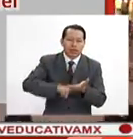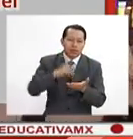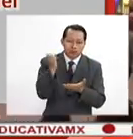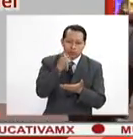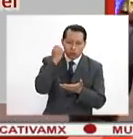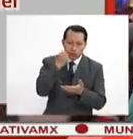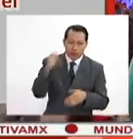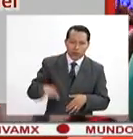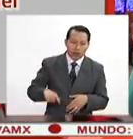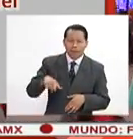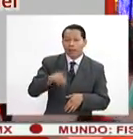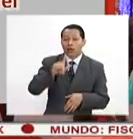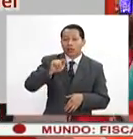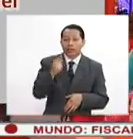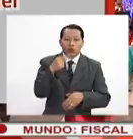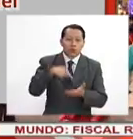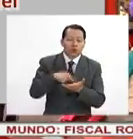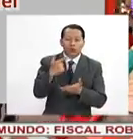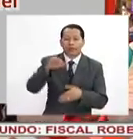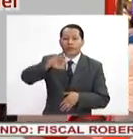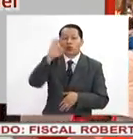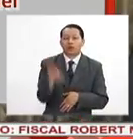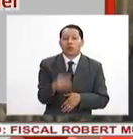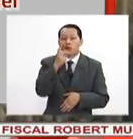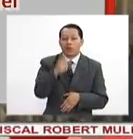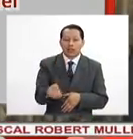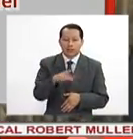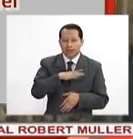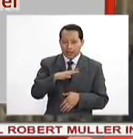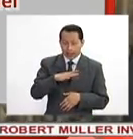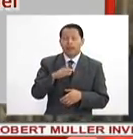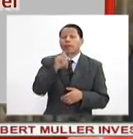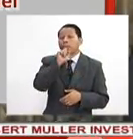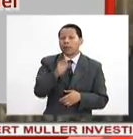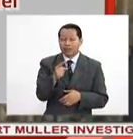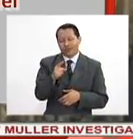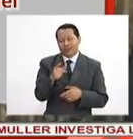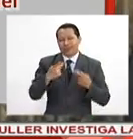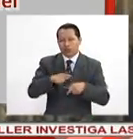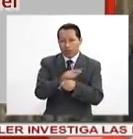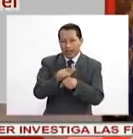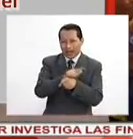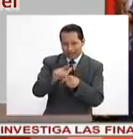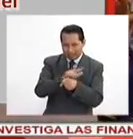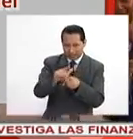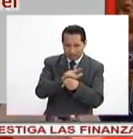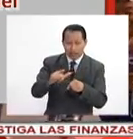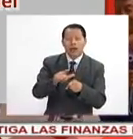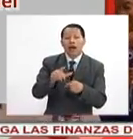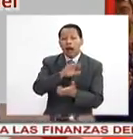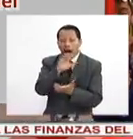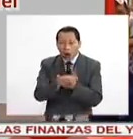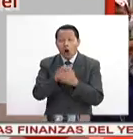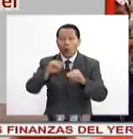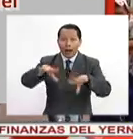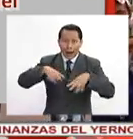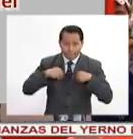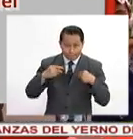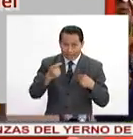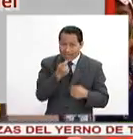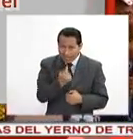escuelas públicas, pero 71.7% rechaza el matrimonio y la adopción entre parejas del mismo sexo, así como el aborto. En